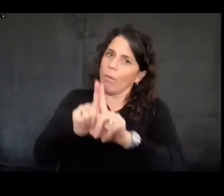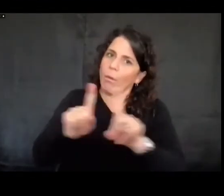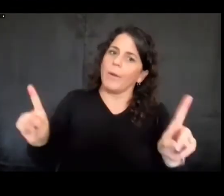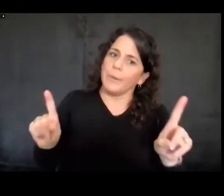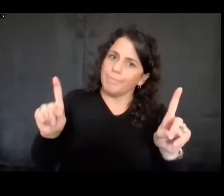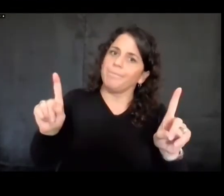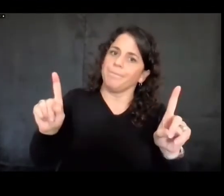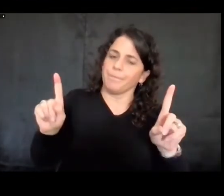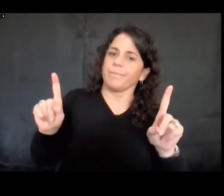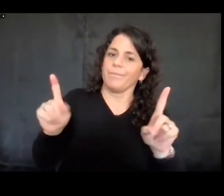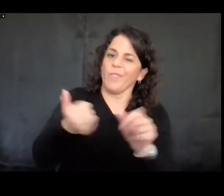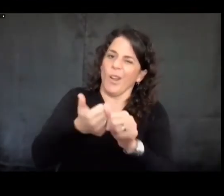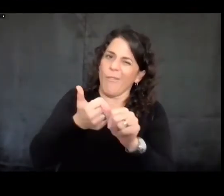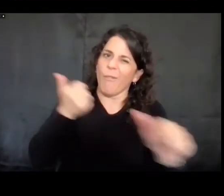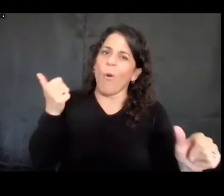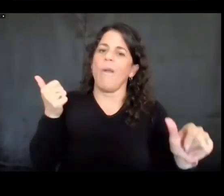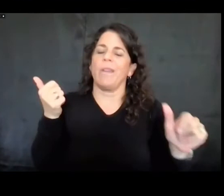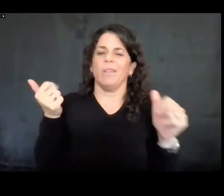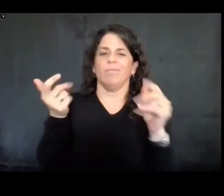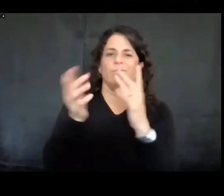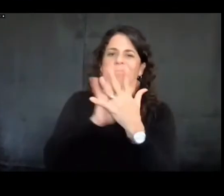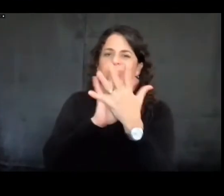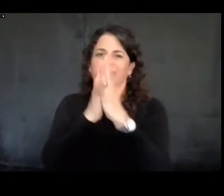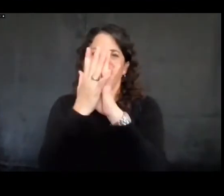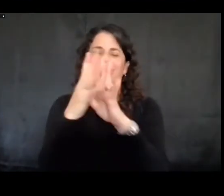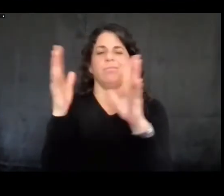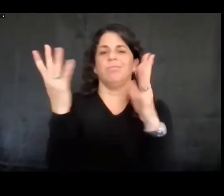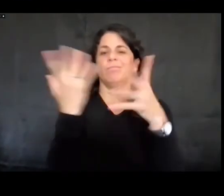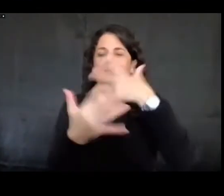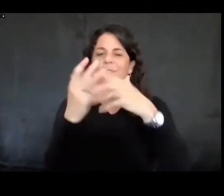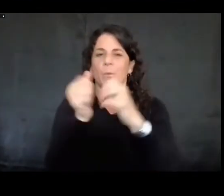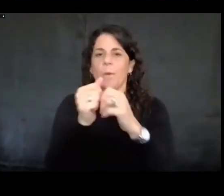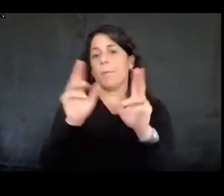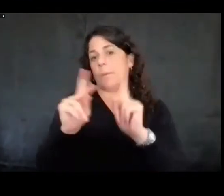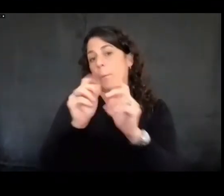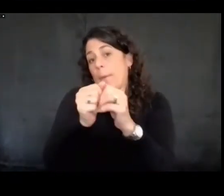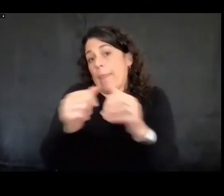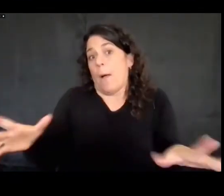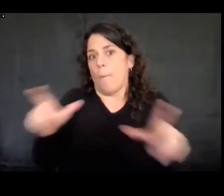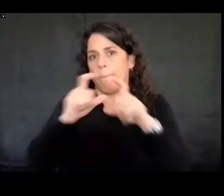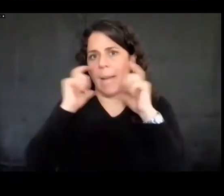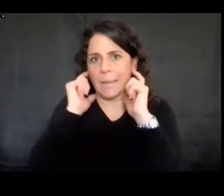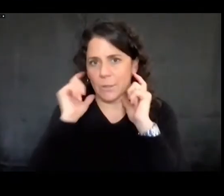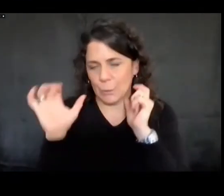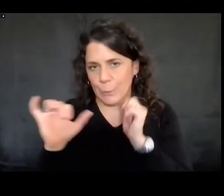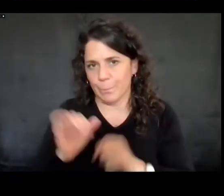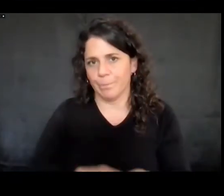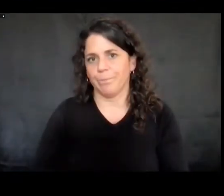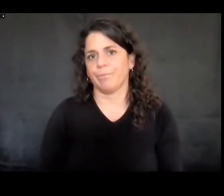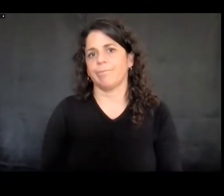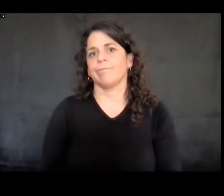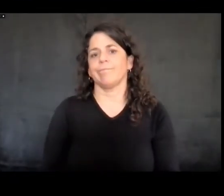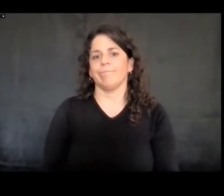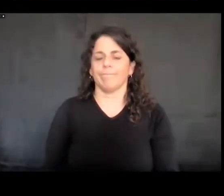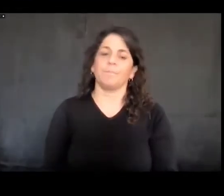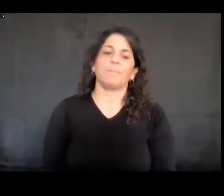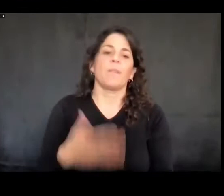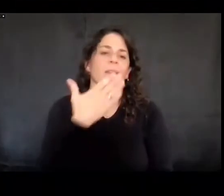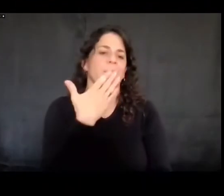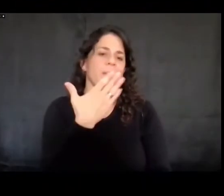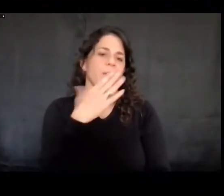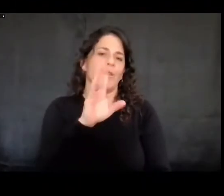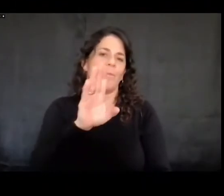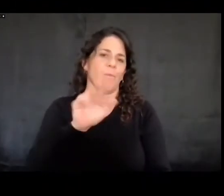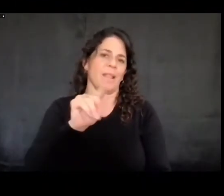mantenga su distancia y eviten reunirse con personas que no tienen máscara muchas gracias